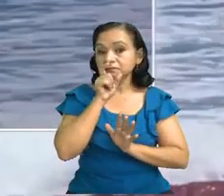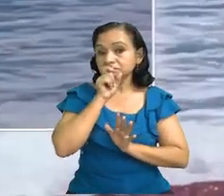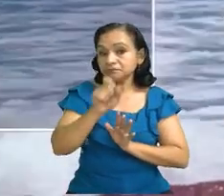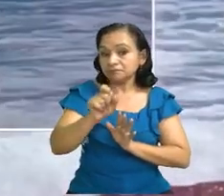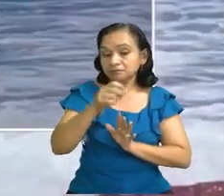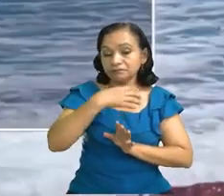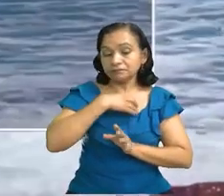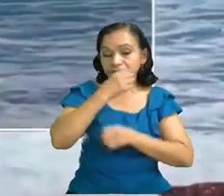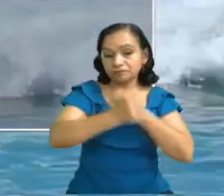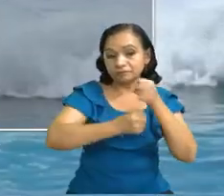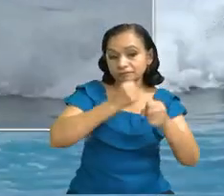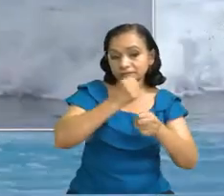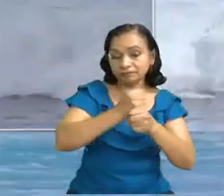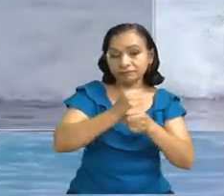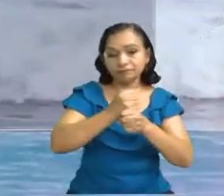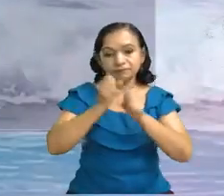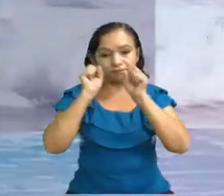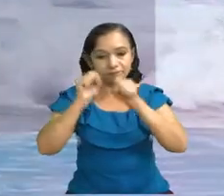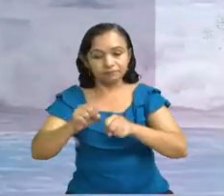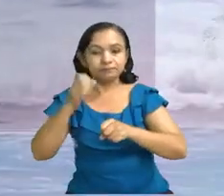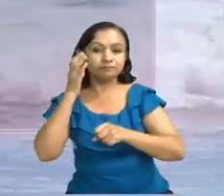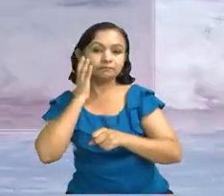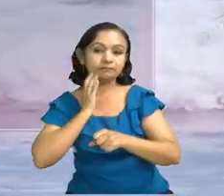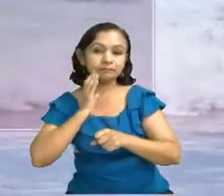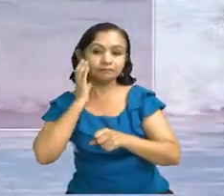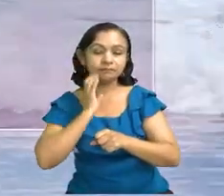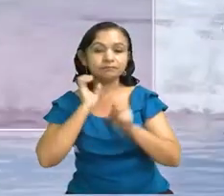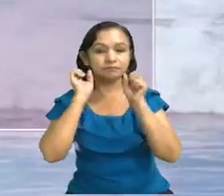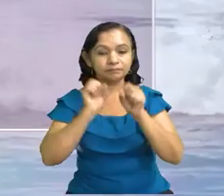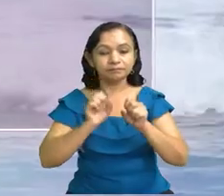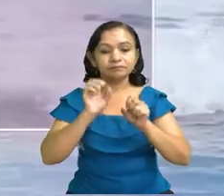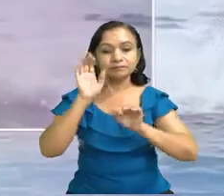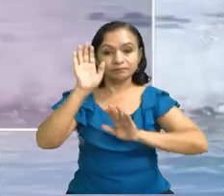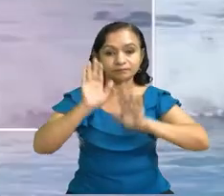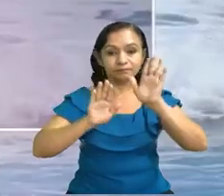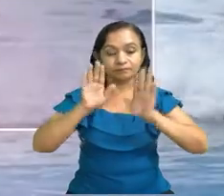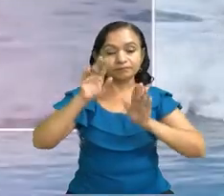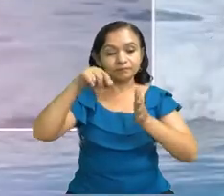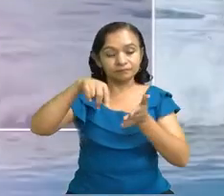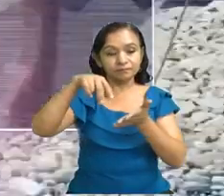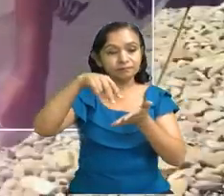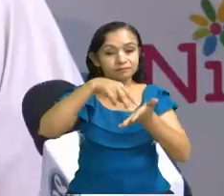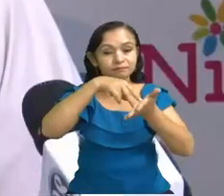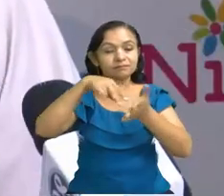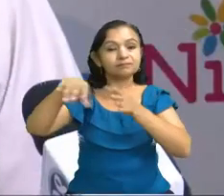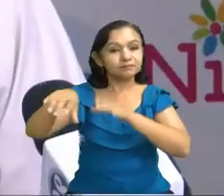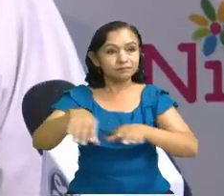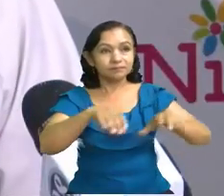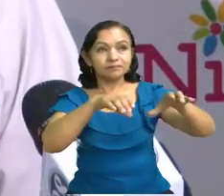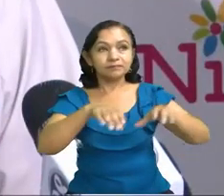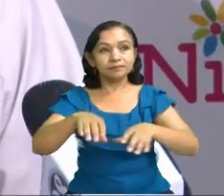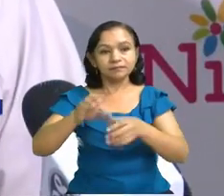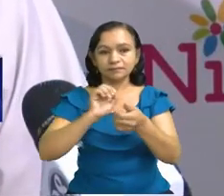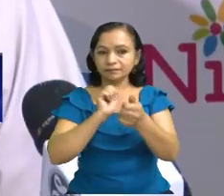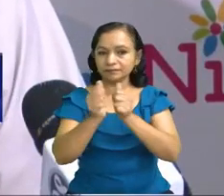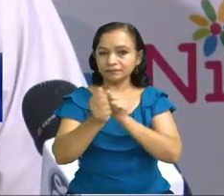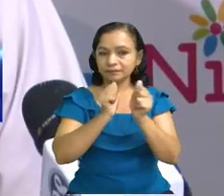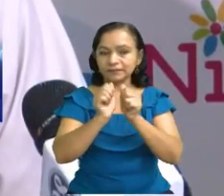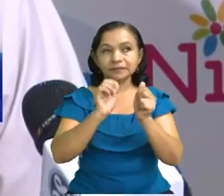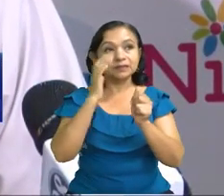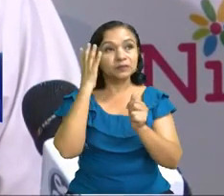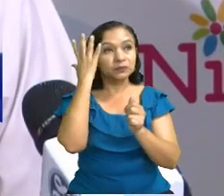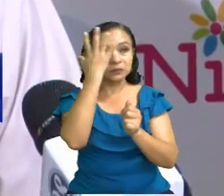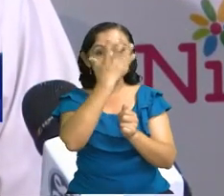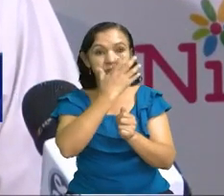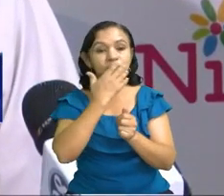acuerdo a su edad o de acuerdo a su capacidad para poder ser parte de este evento. Un deporte